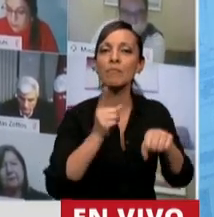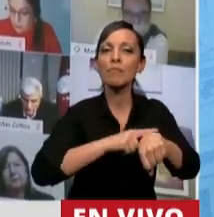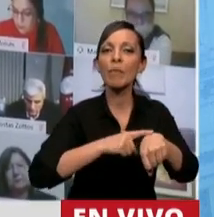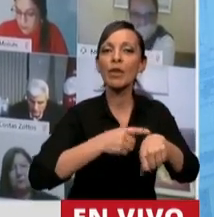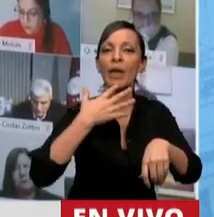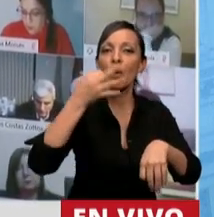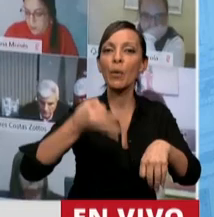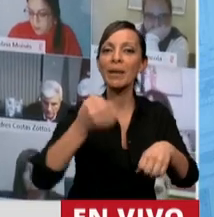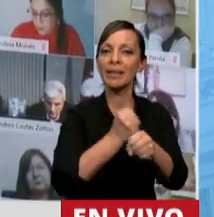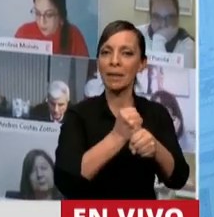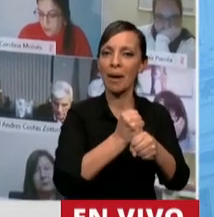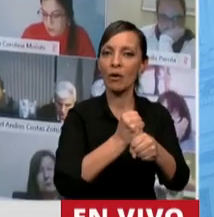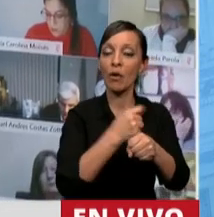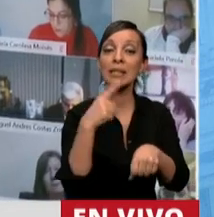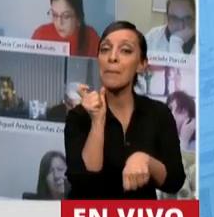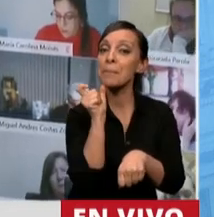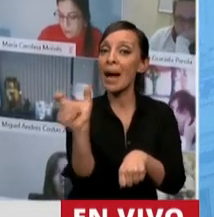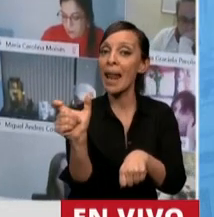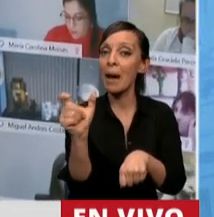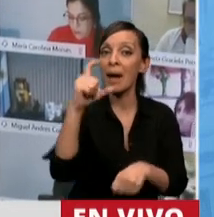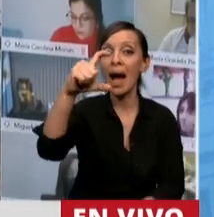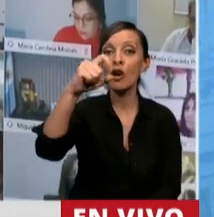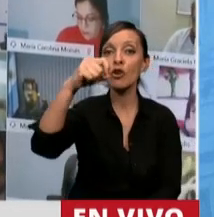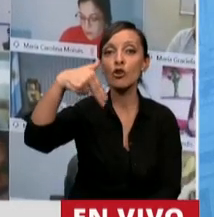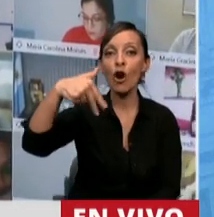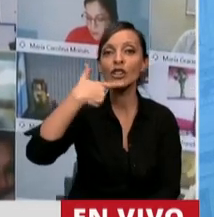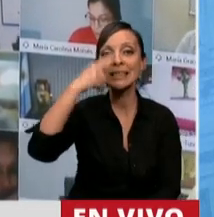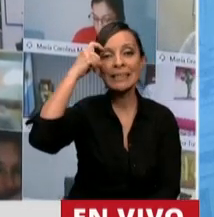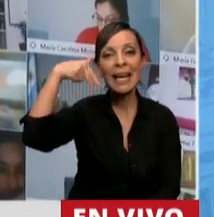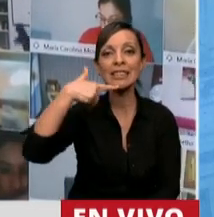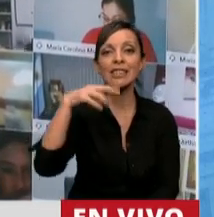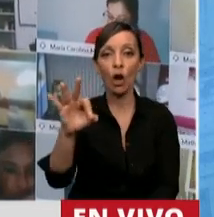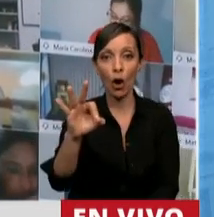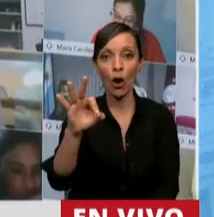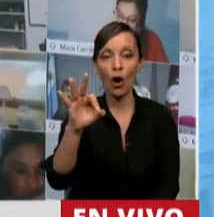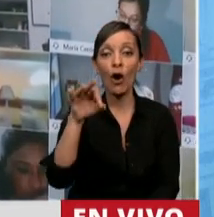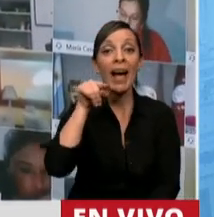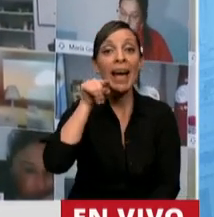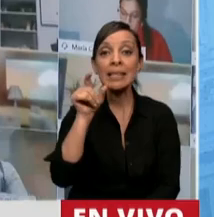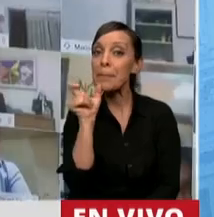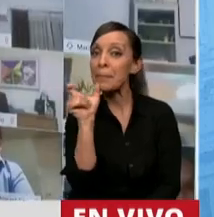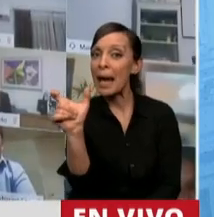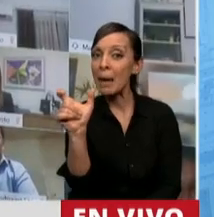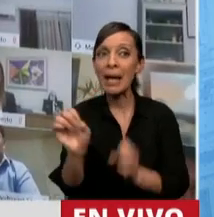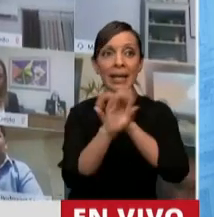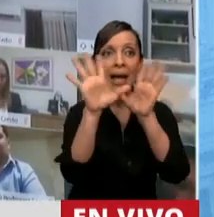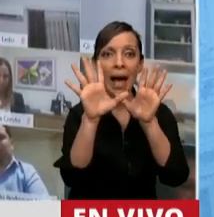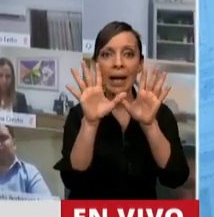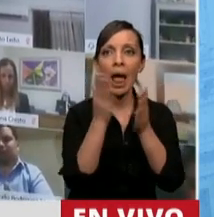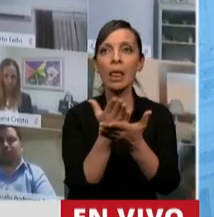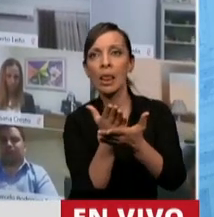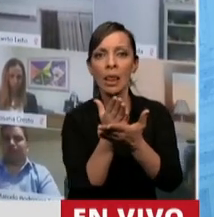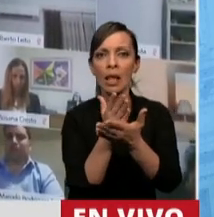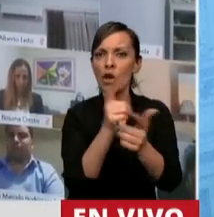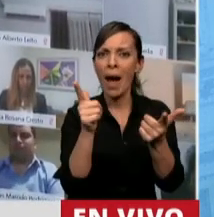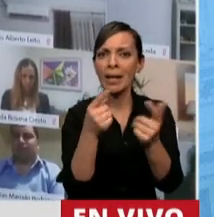nuestra tarea. Y esta palabra que usó, que se usó, consenso, es prístina, es clara, no es ambigua y no es vaga. No